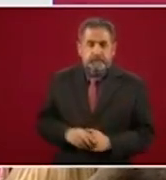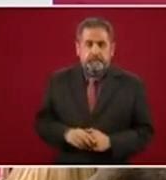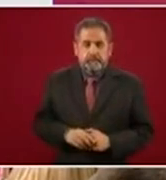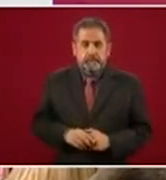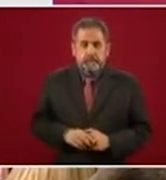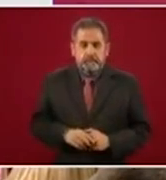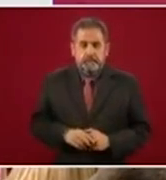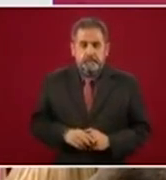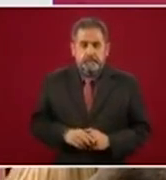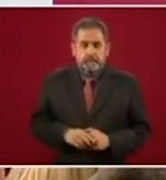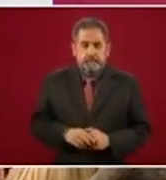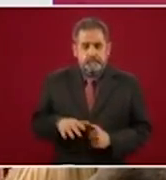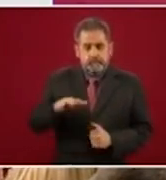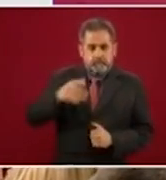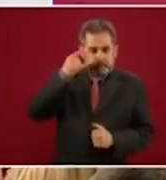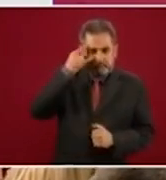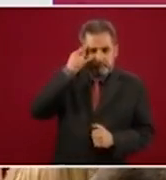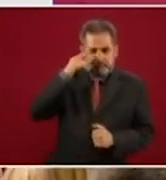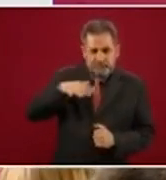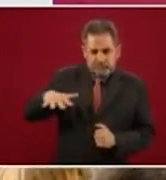es 2 campeche